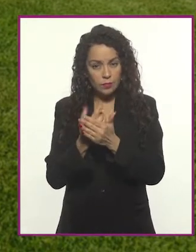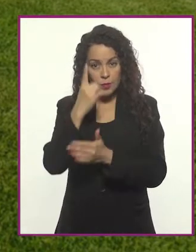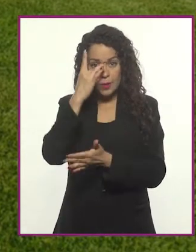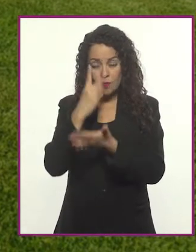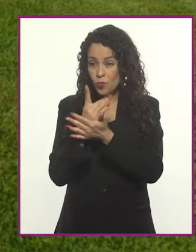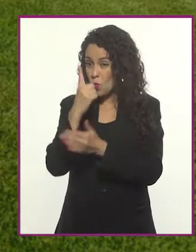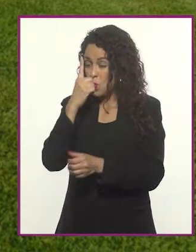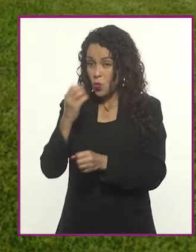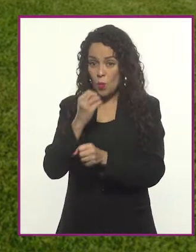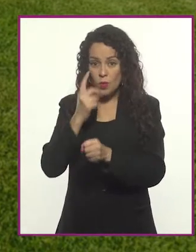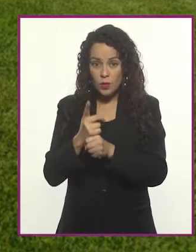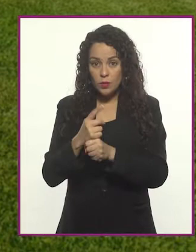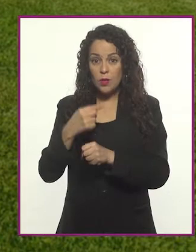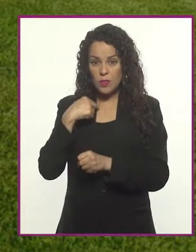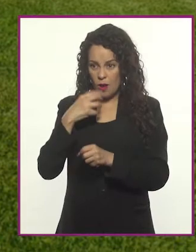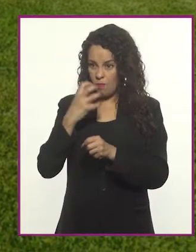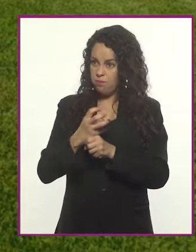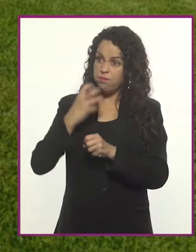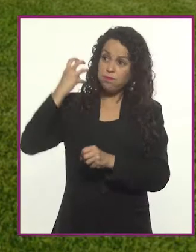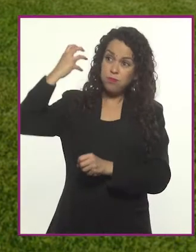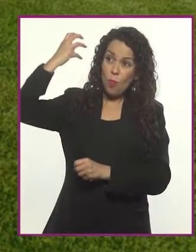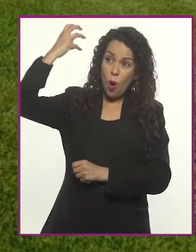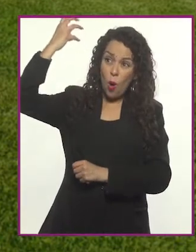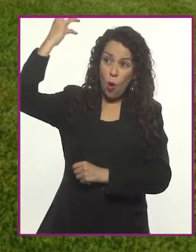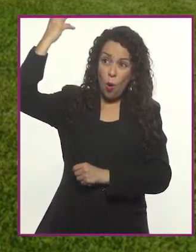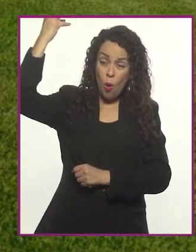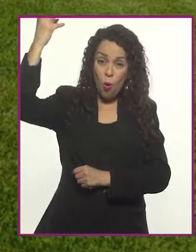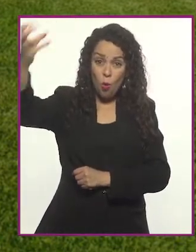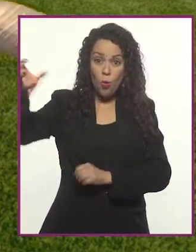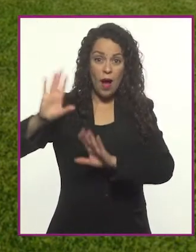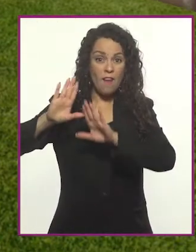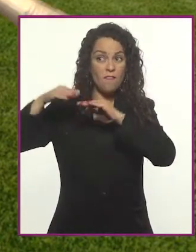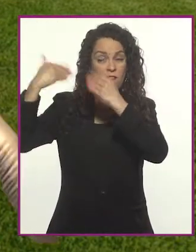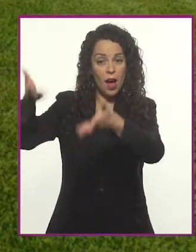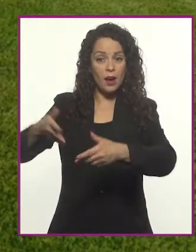una opción, sacar la bola del parque.